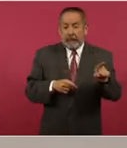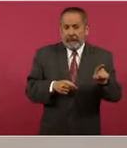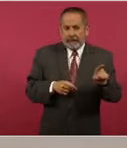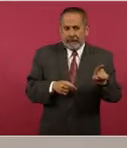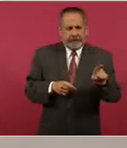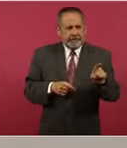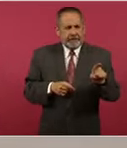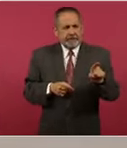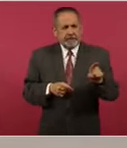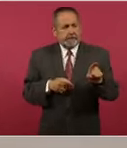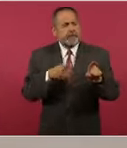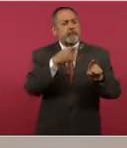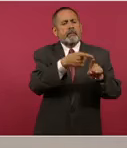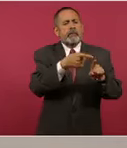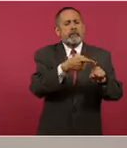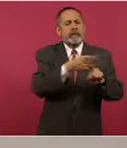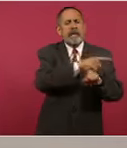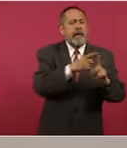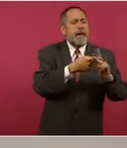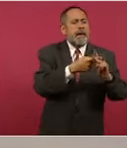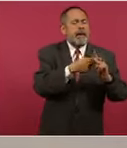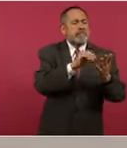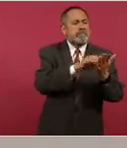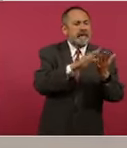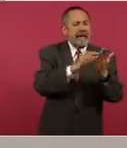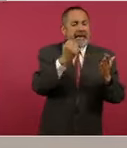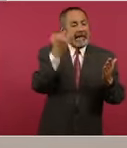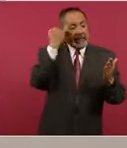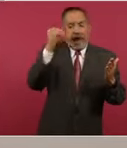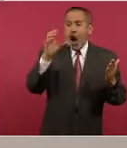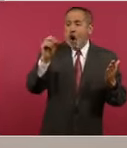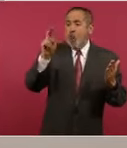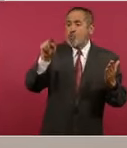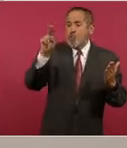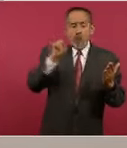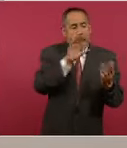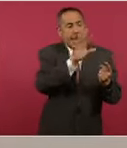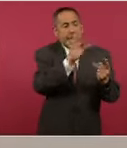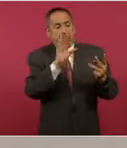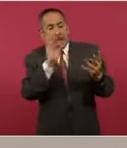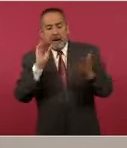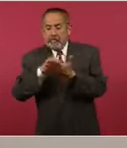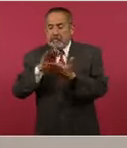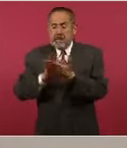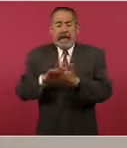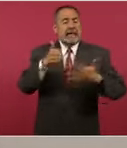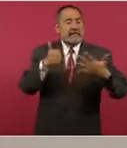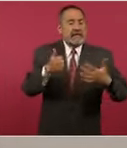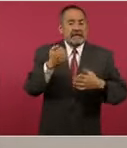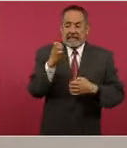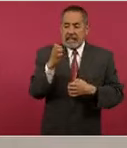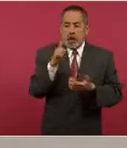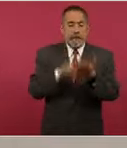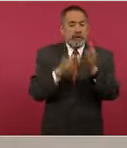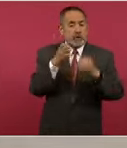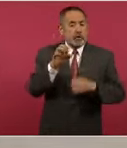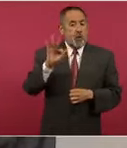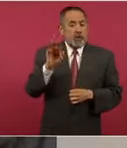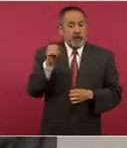de los principios de la ONU, el 6 de enero de